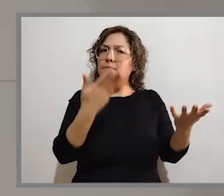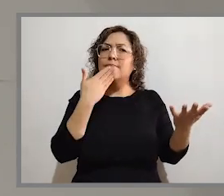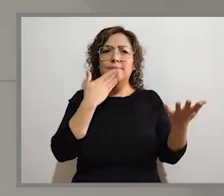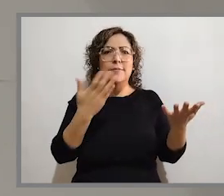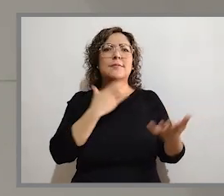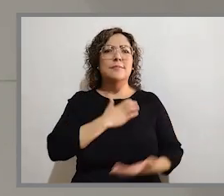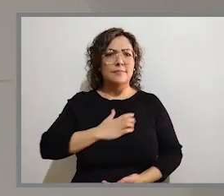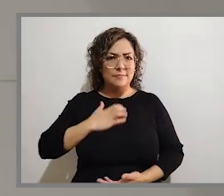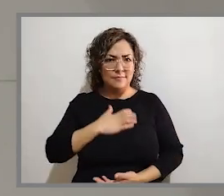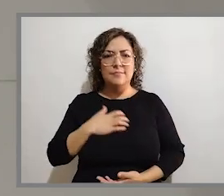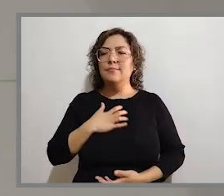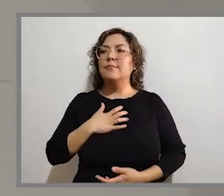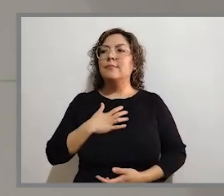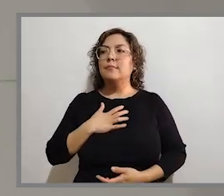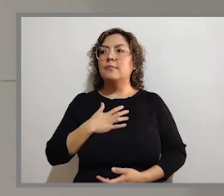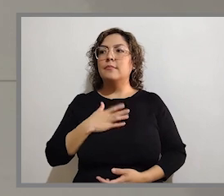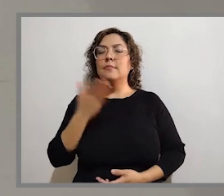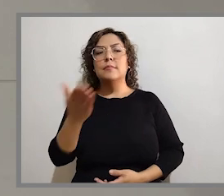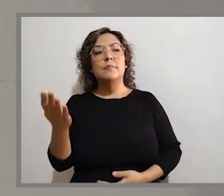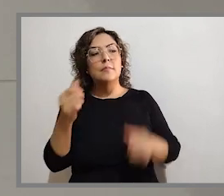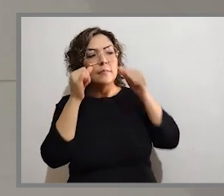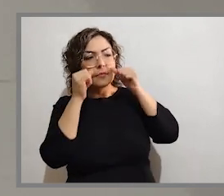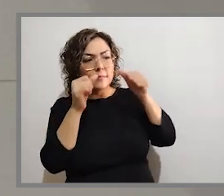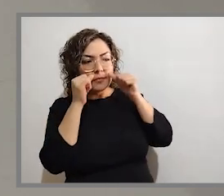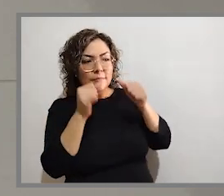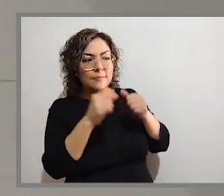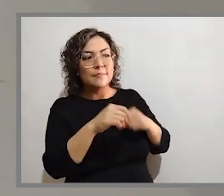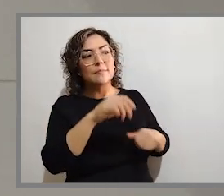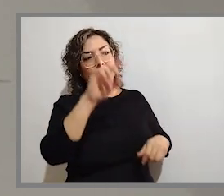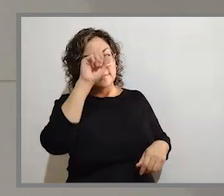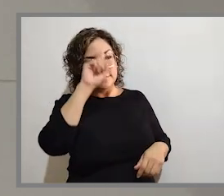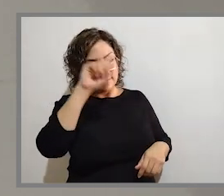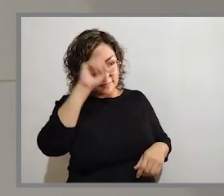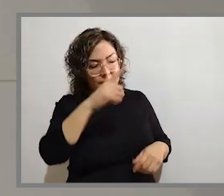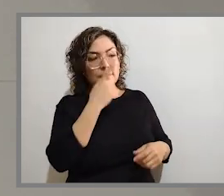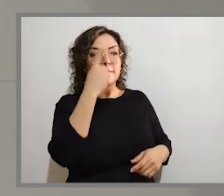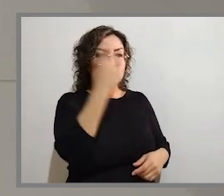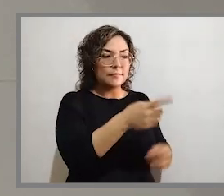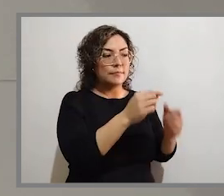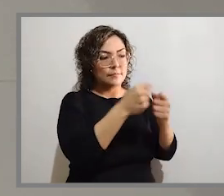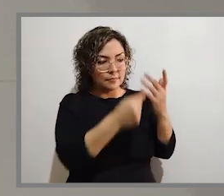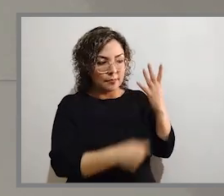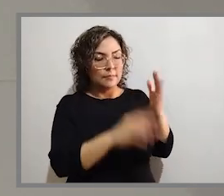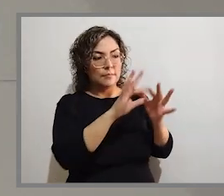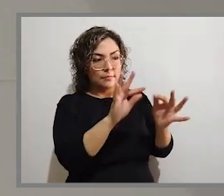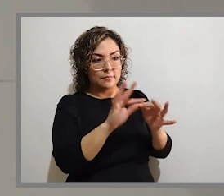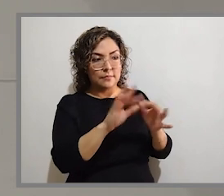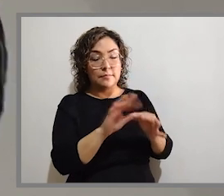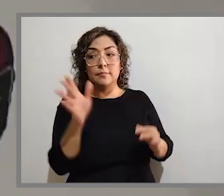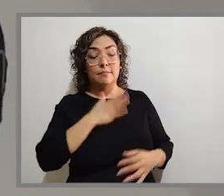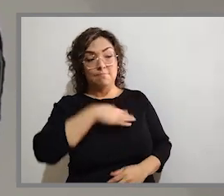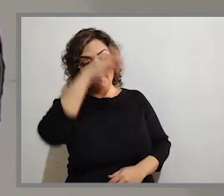cómo llegaron, cómo creían que iban a empezar o a recibir un cargo y cuál es la experiencia que les van a